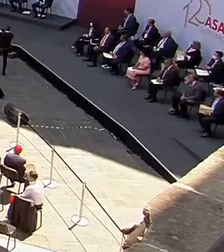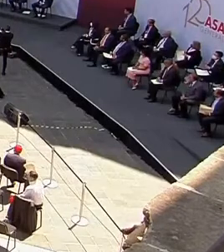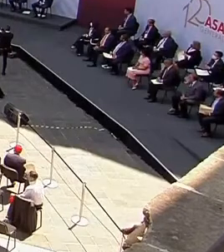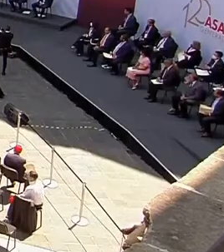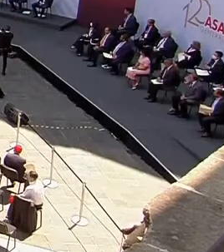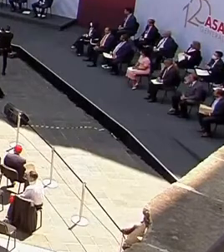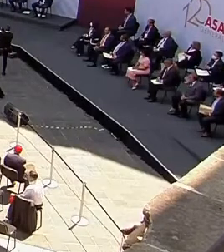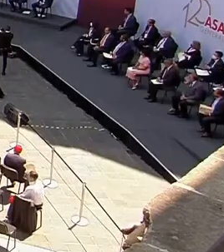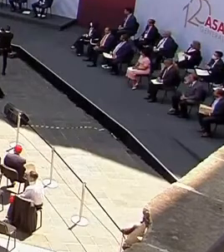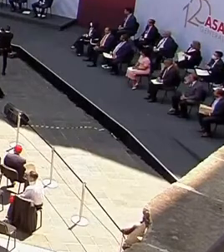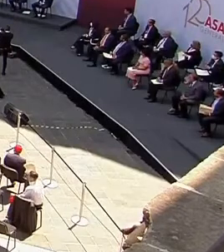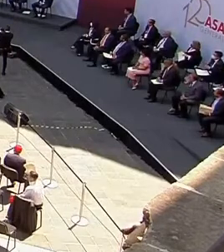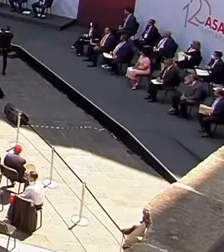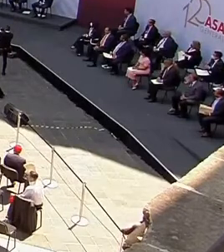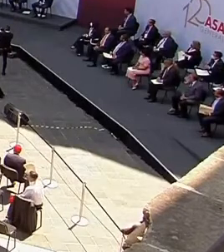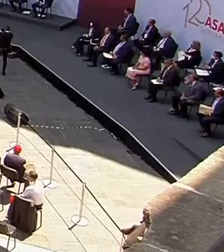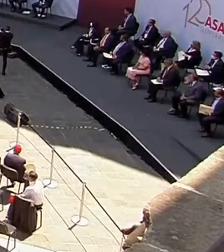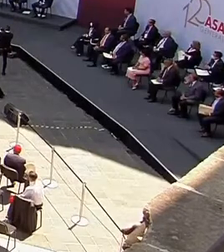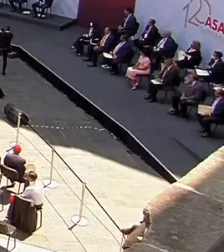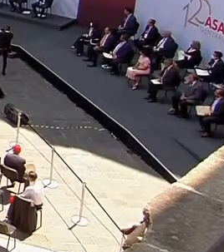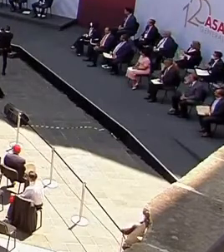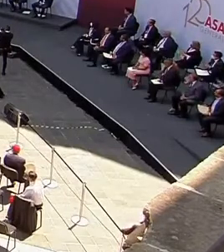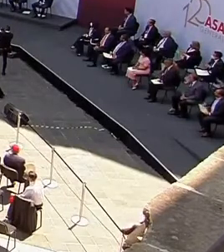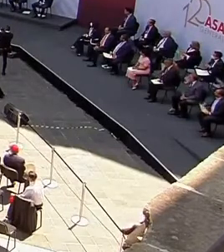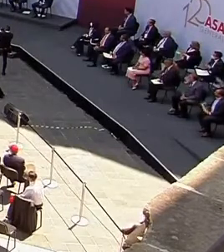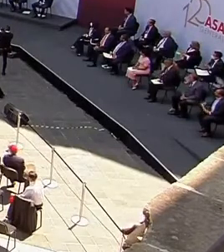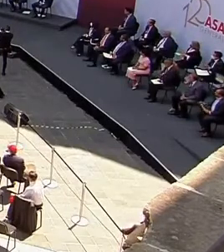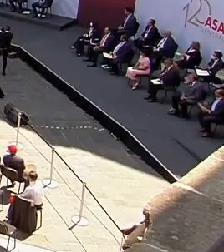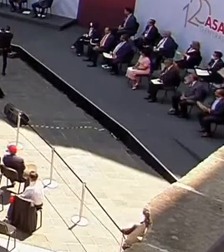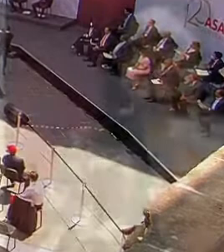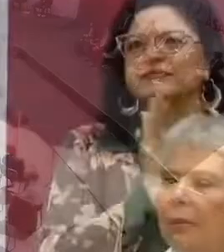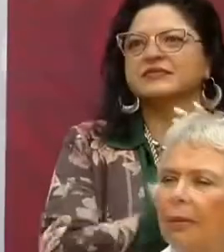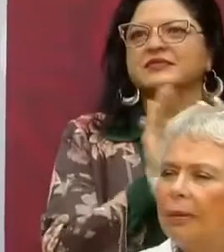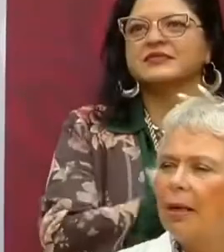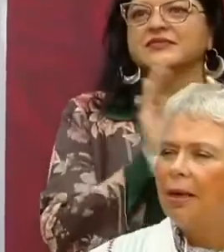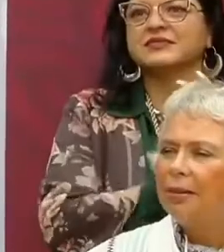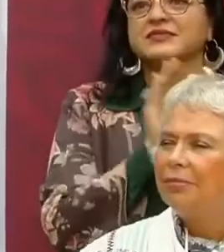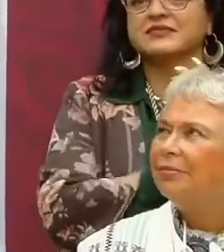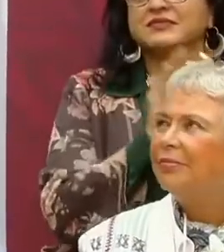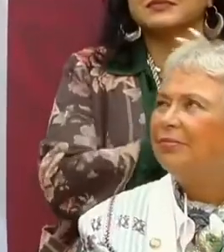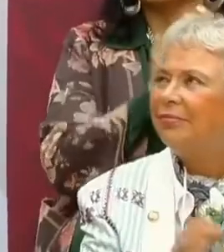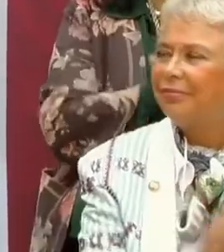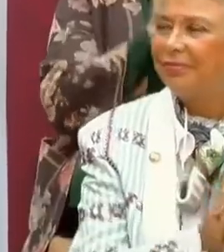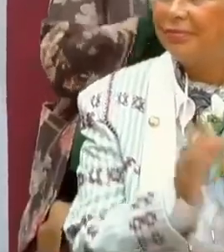Román Guillermo Meyer Falcón, Secretario de Desarrollo Agrario, Territorial y Urbano.